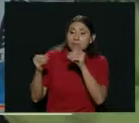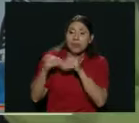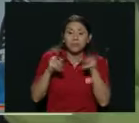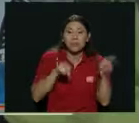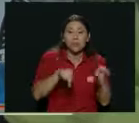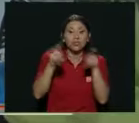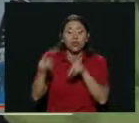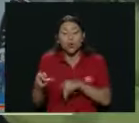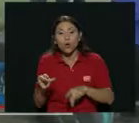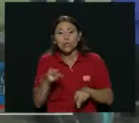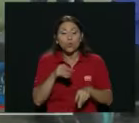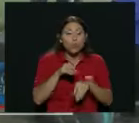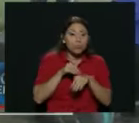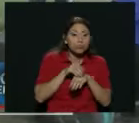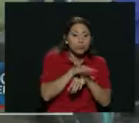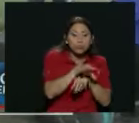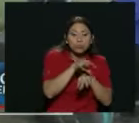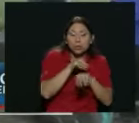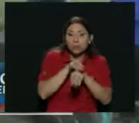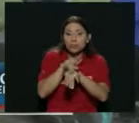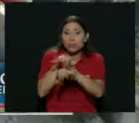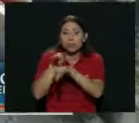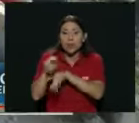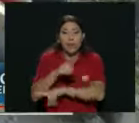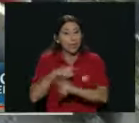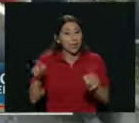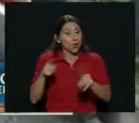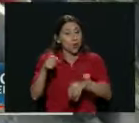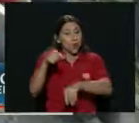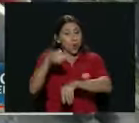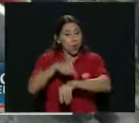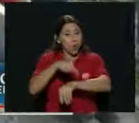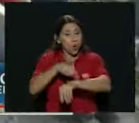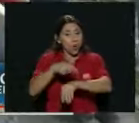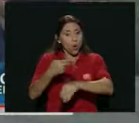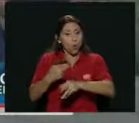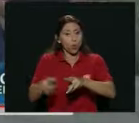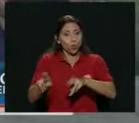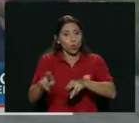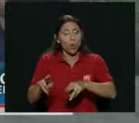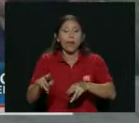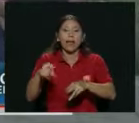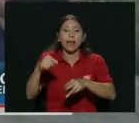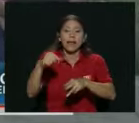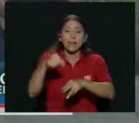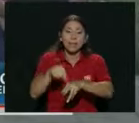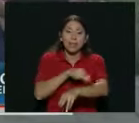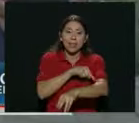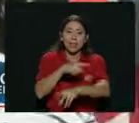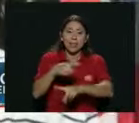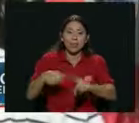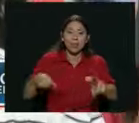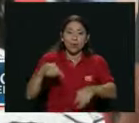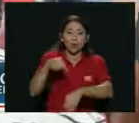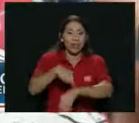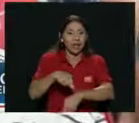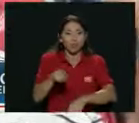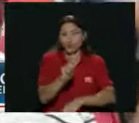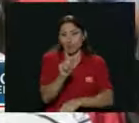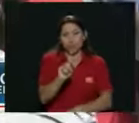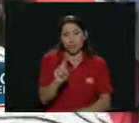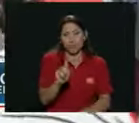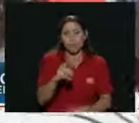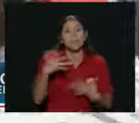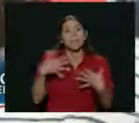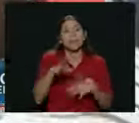no es muy probable que eso se dé en el corto plazo o en el mediano plazo, y más bien Costa Rica debería prepararse en dos